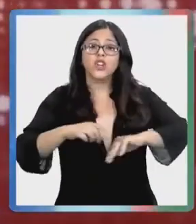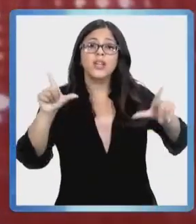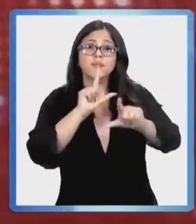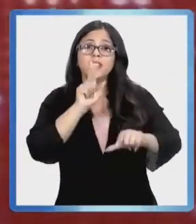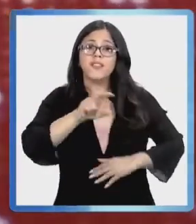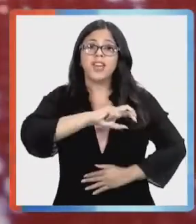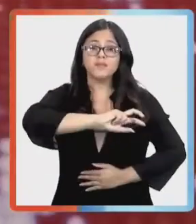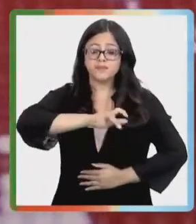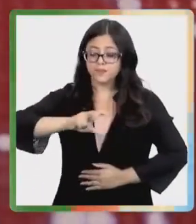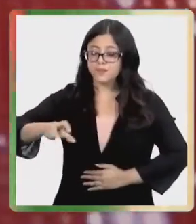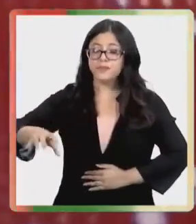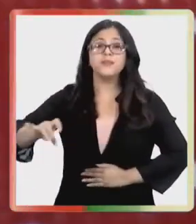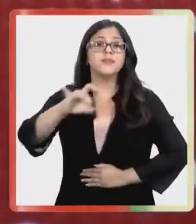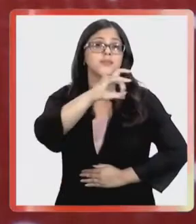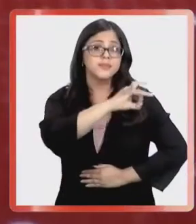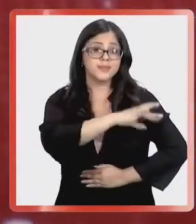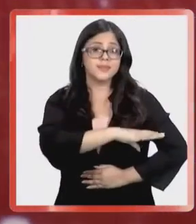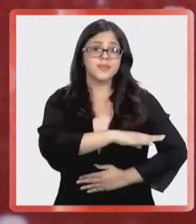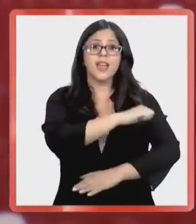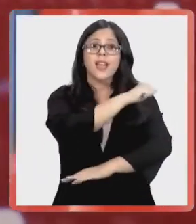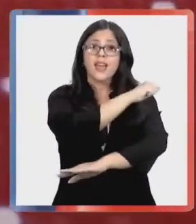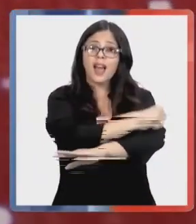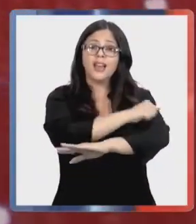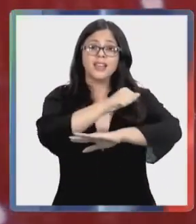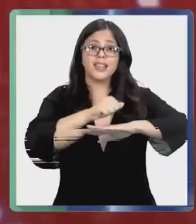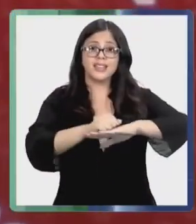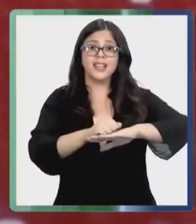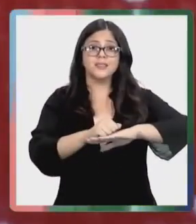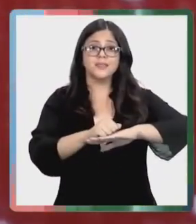Asociación Regional de Canales de Televisión de Señal Abierta de